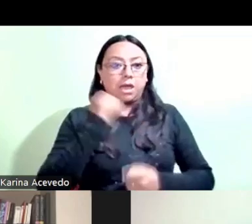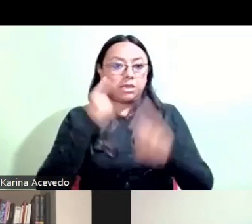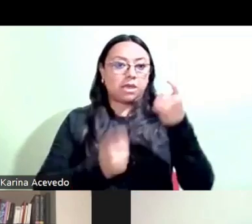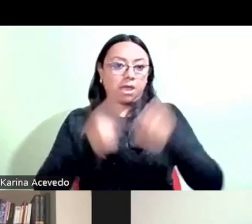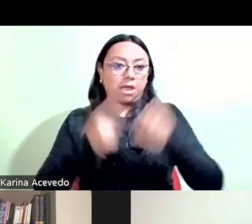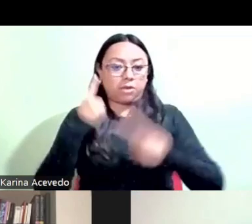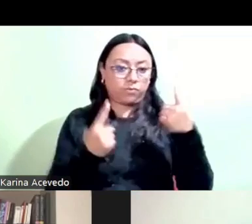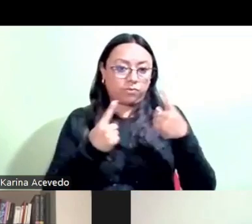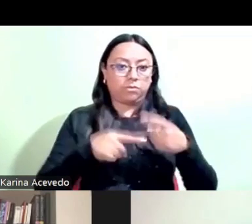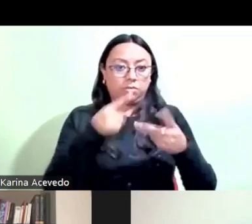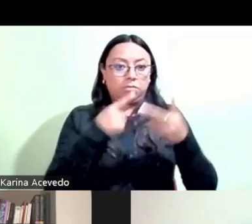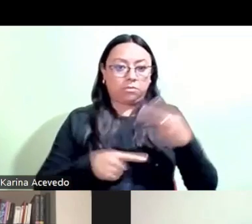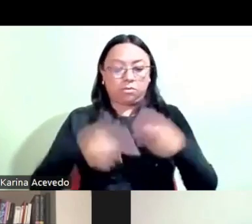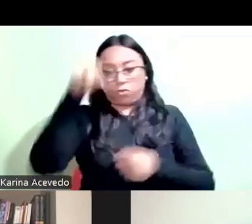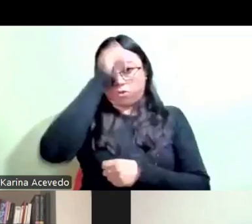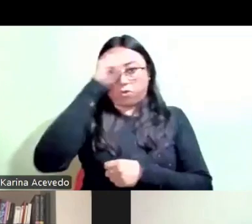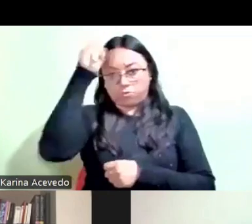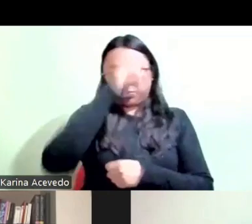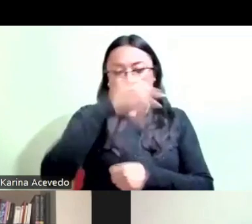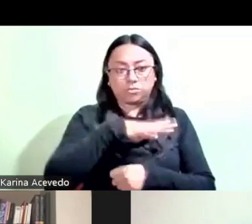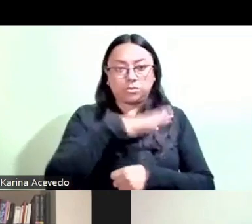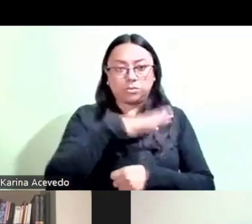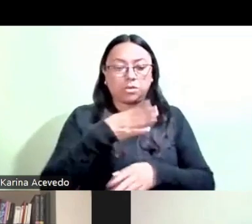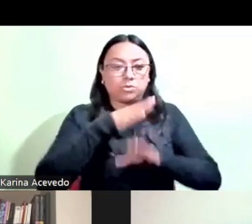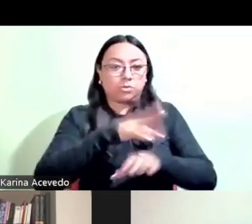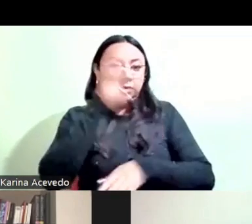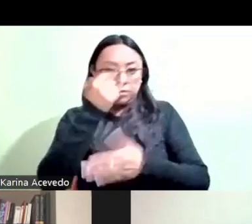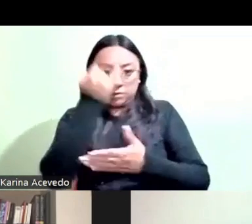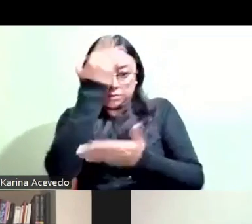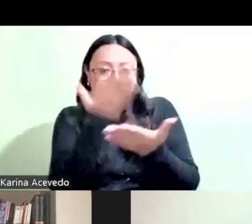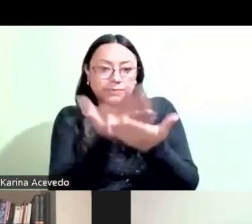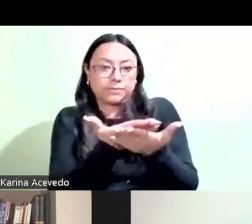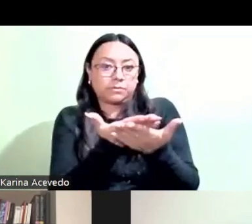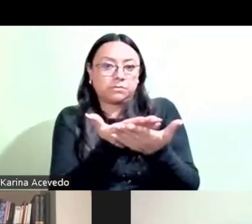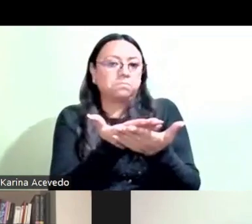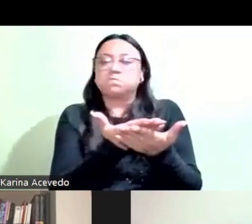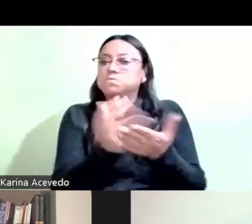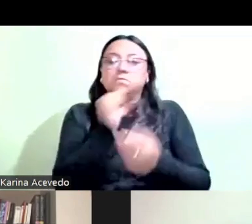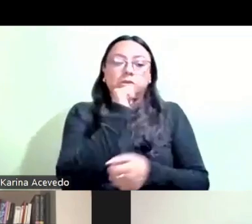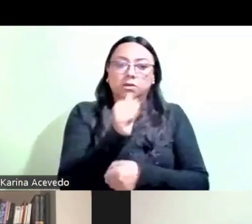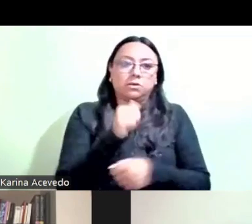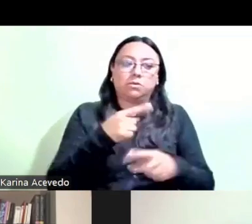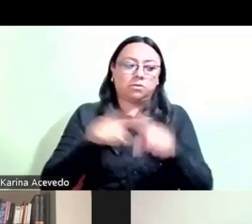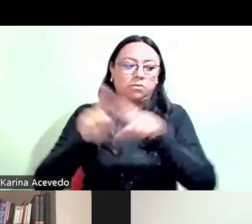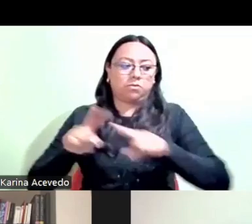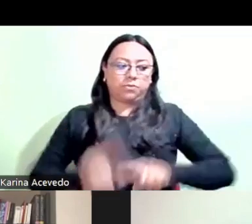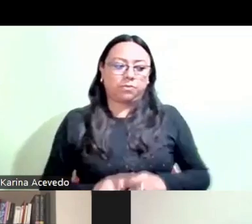en ningún caso las opiniones formuladas sobre la iniciativa de ninguna de las dependencias